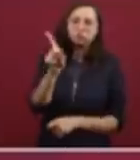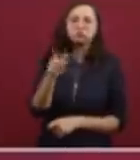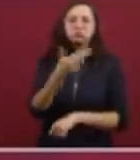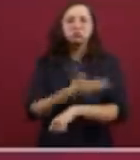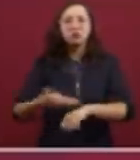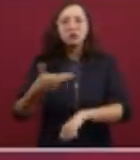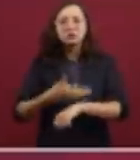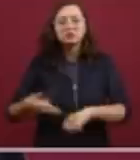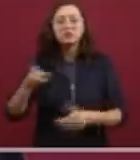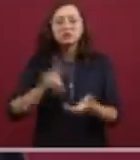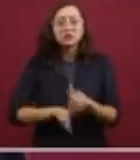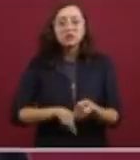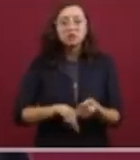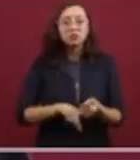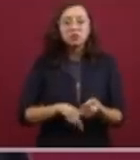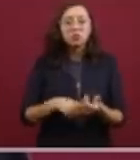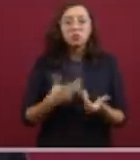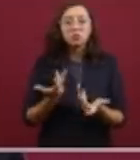gestionar